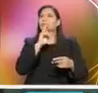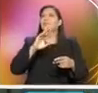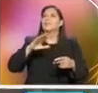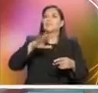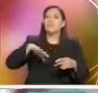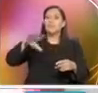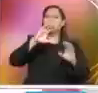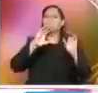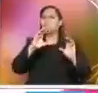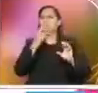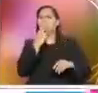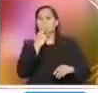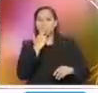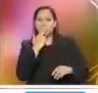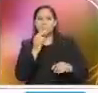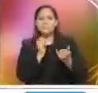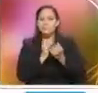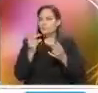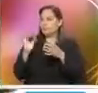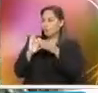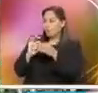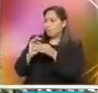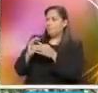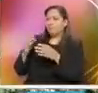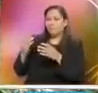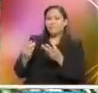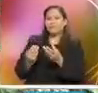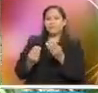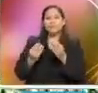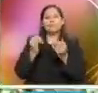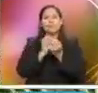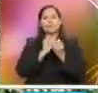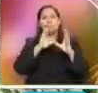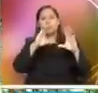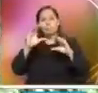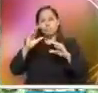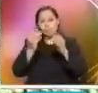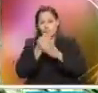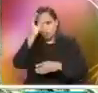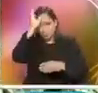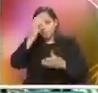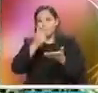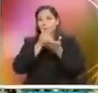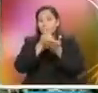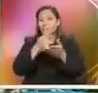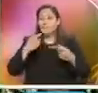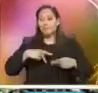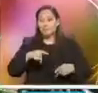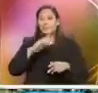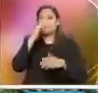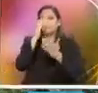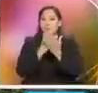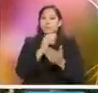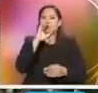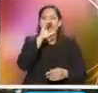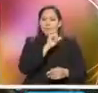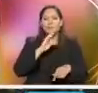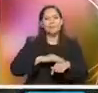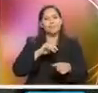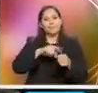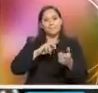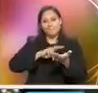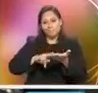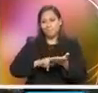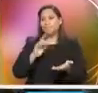¿no? Y de socializar una nueva conciencia y de ayudar a que esta ciudad tenga menos calor y más verde. Pues muchísimas